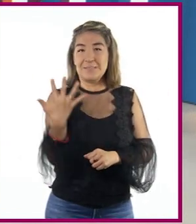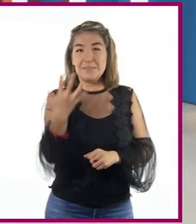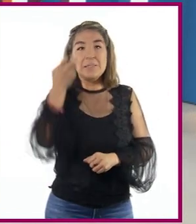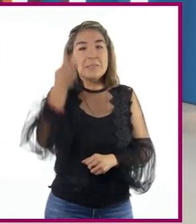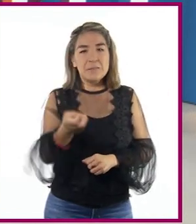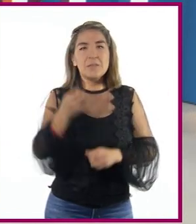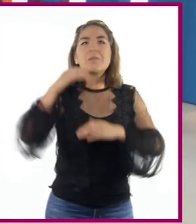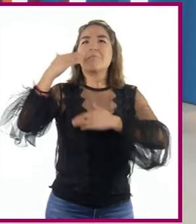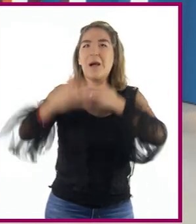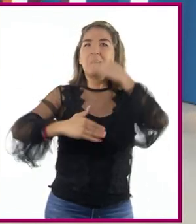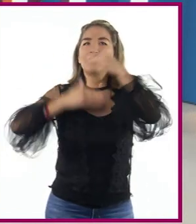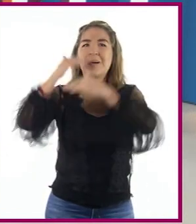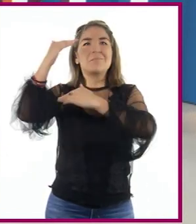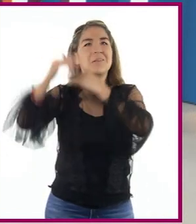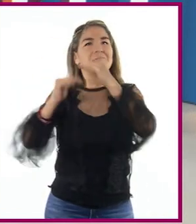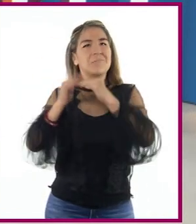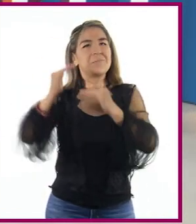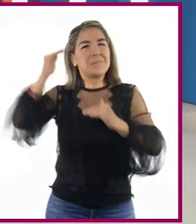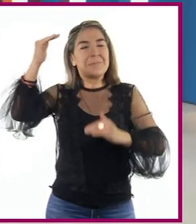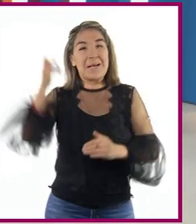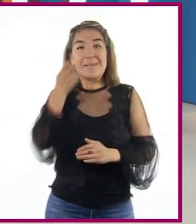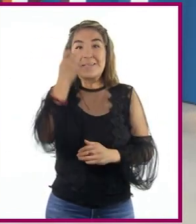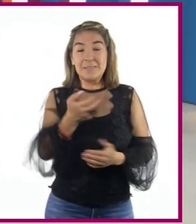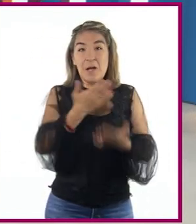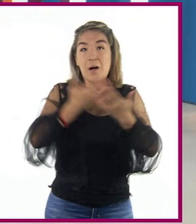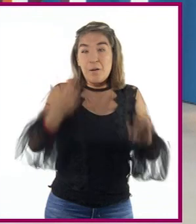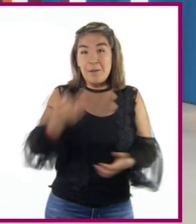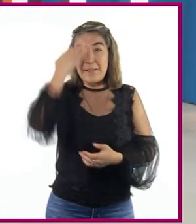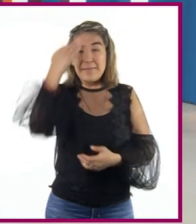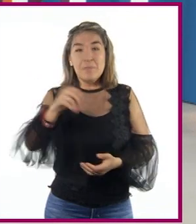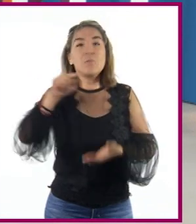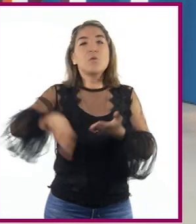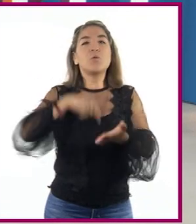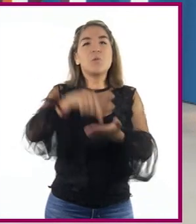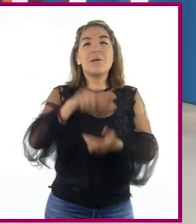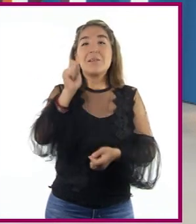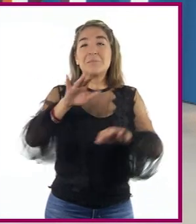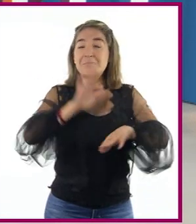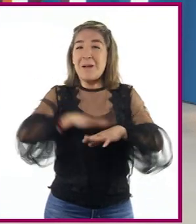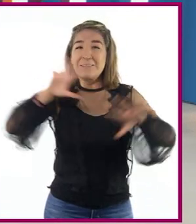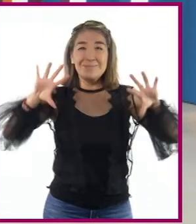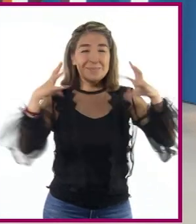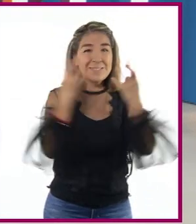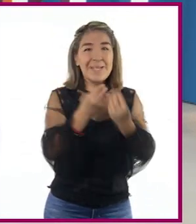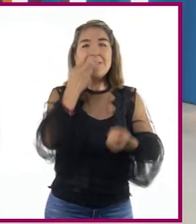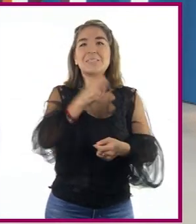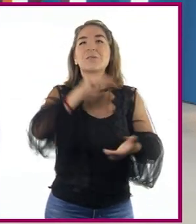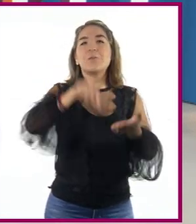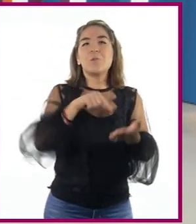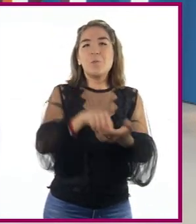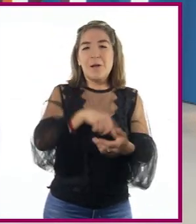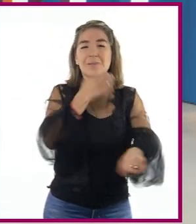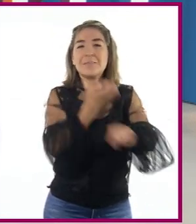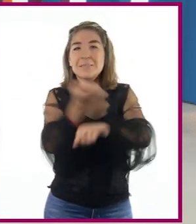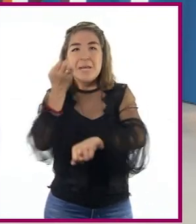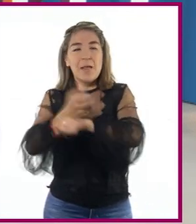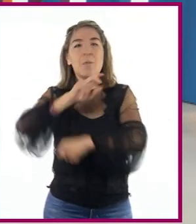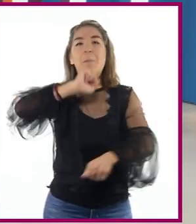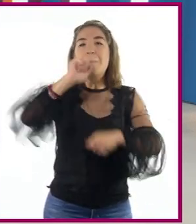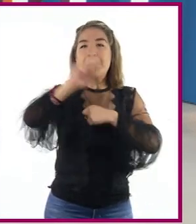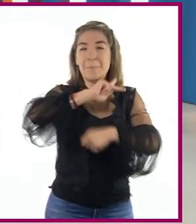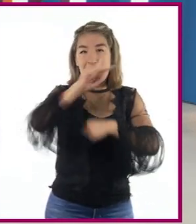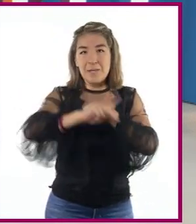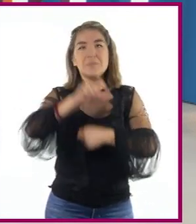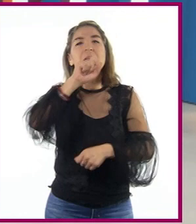1985 ha ido creciendo gradualmente y en la actualidad engloba a casi todos los Estados miembros y a algunos